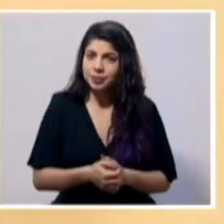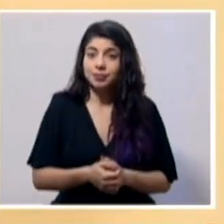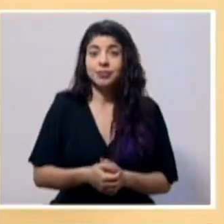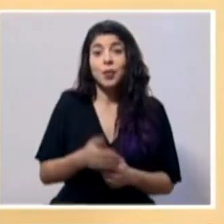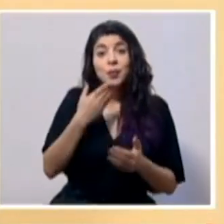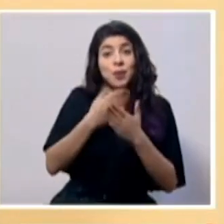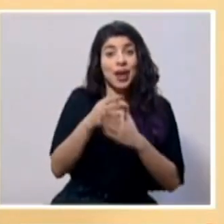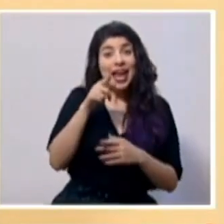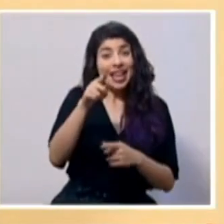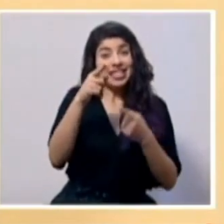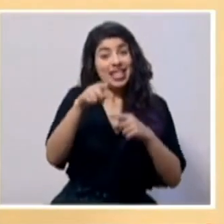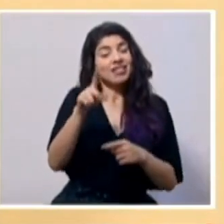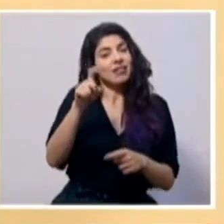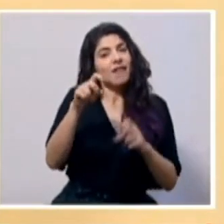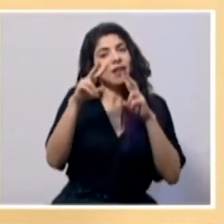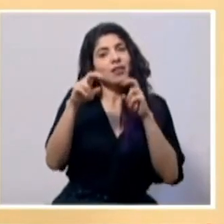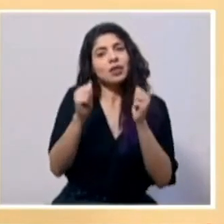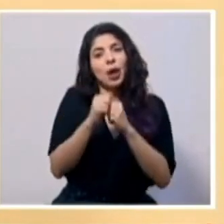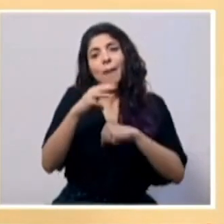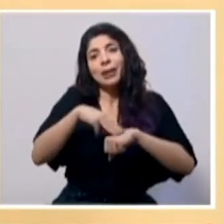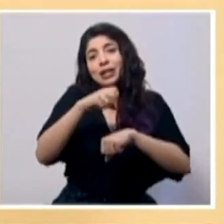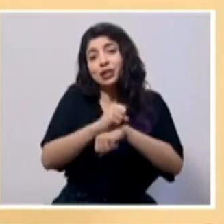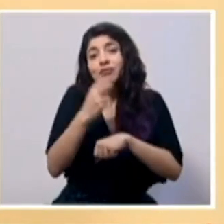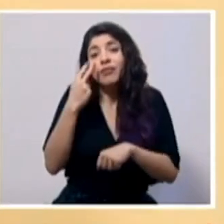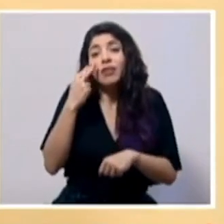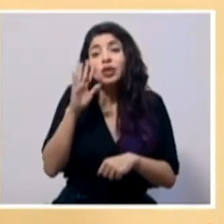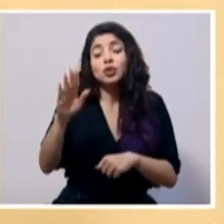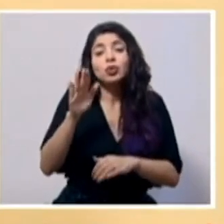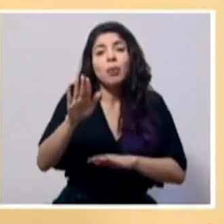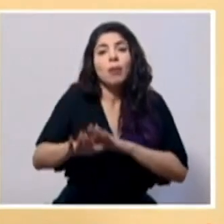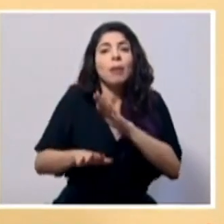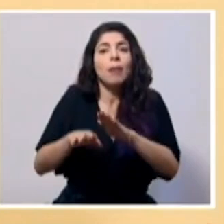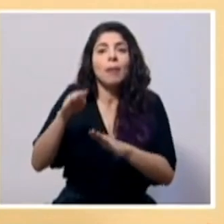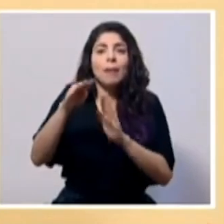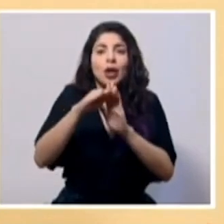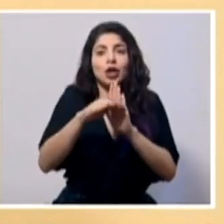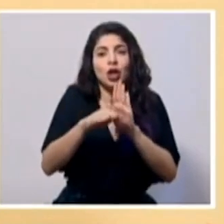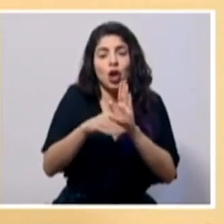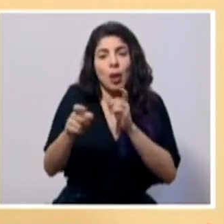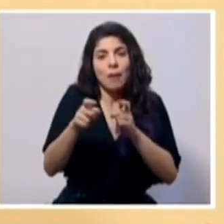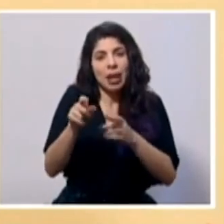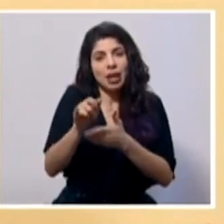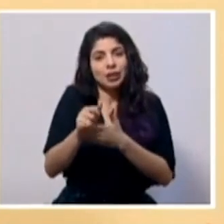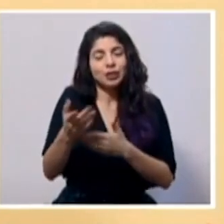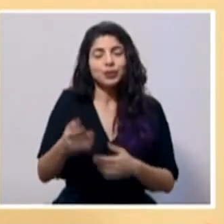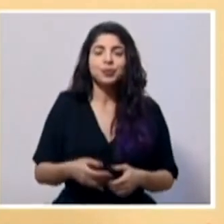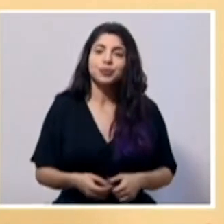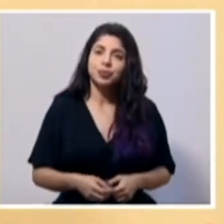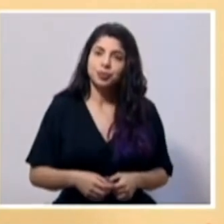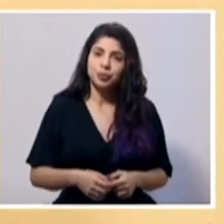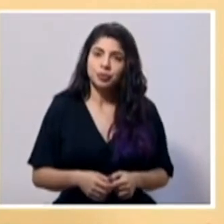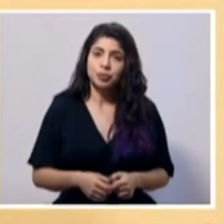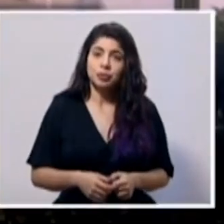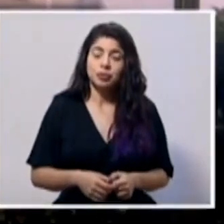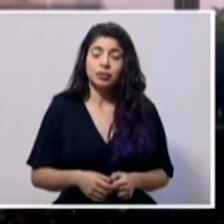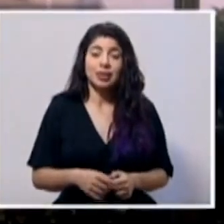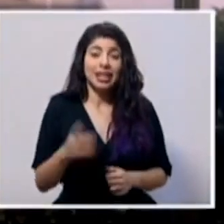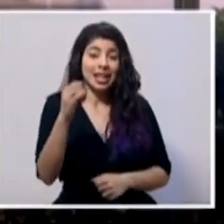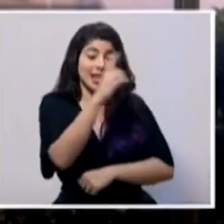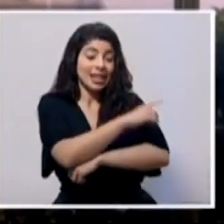Ese caso vamos a revisarlo con don Michael Soto. Vamos a ver los protocolos de manejo en todo eso. Sí, sí. El día